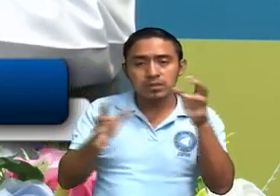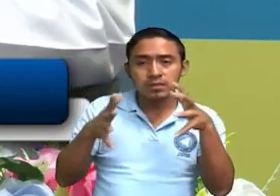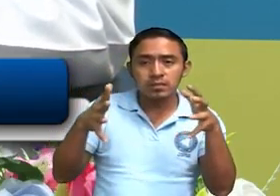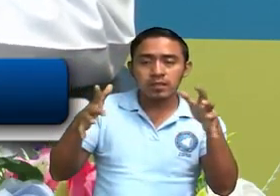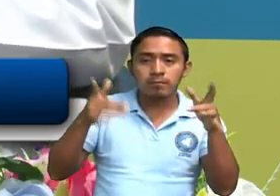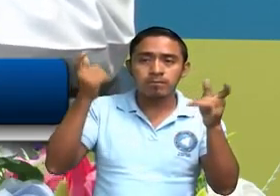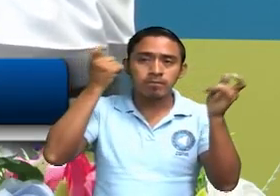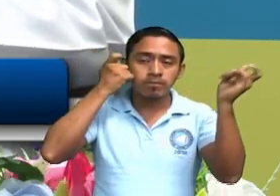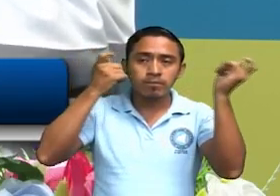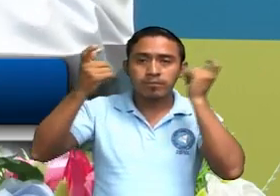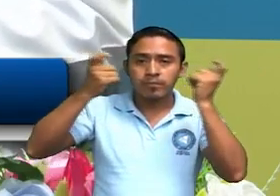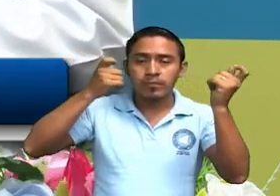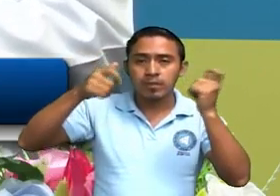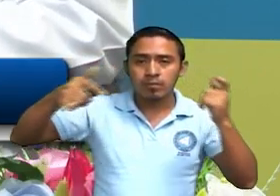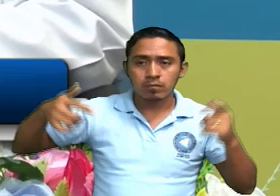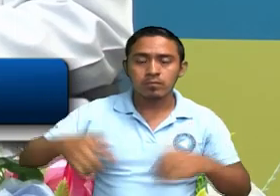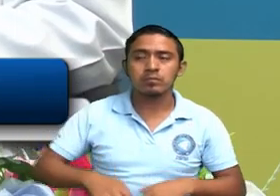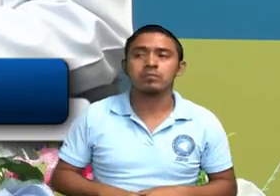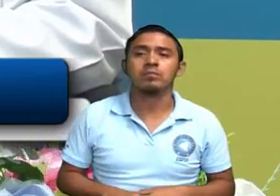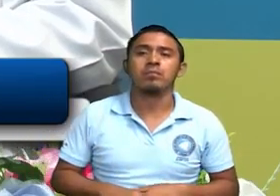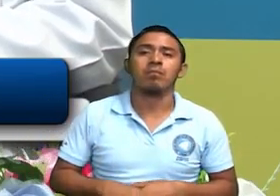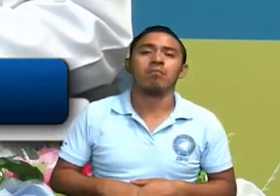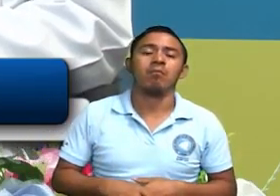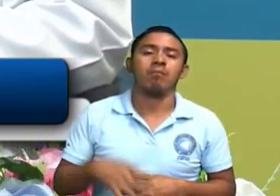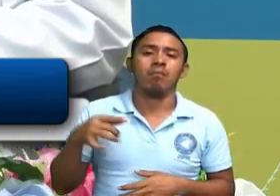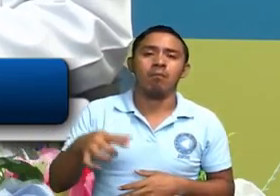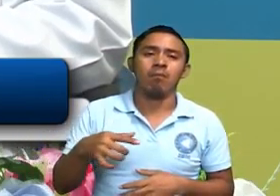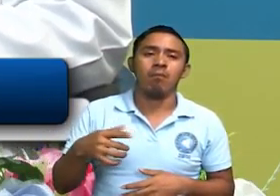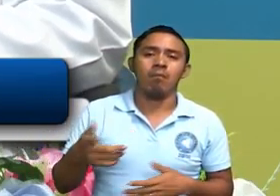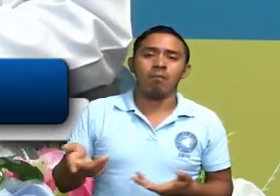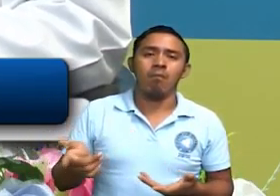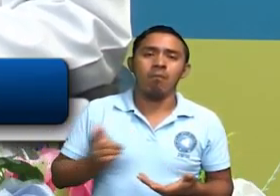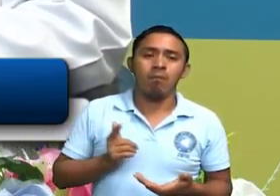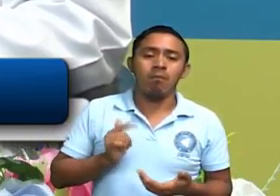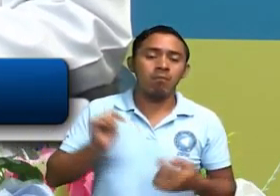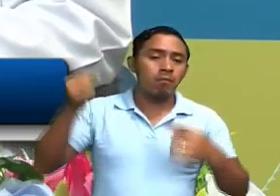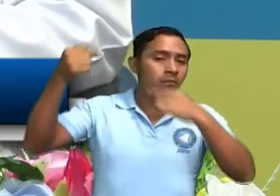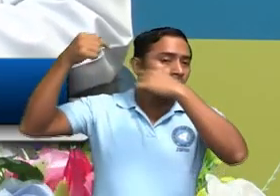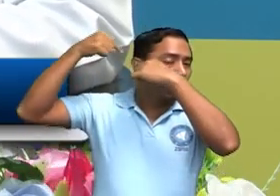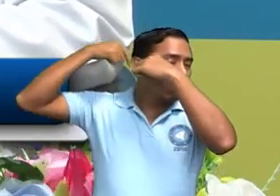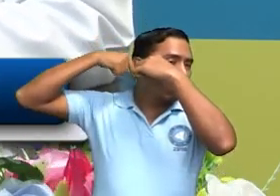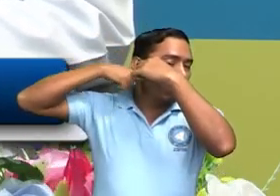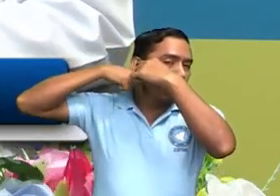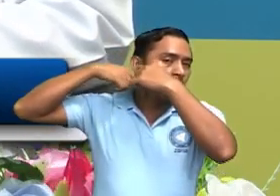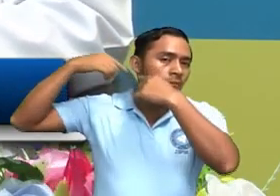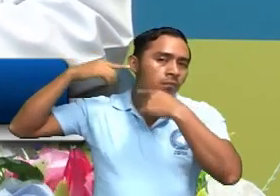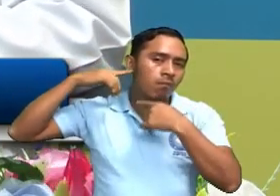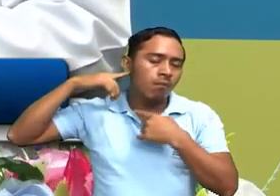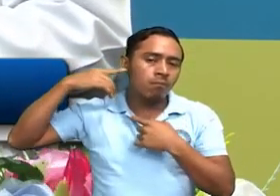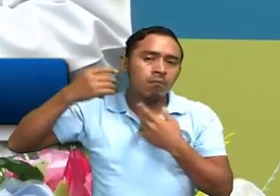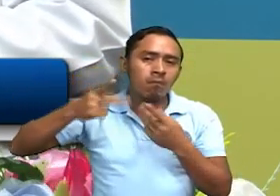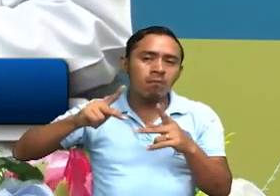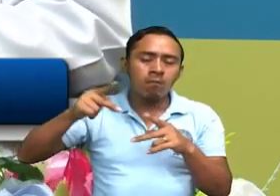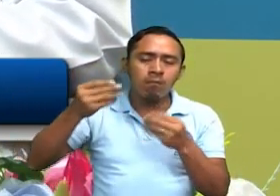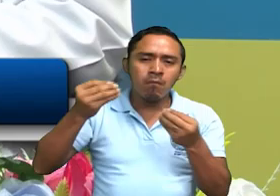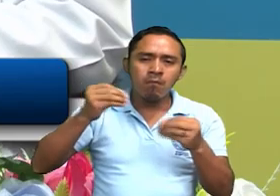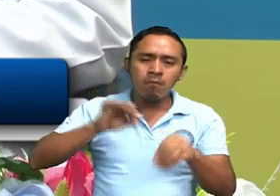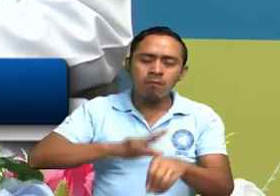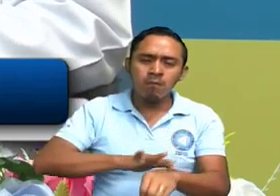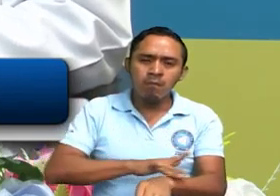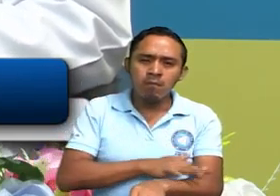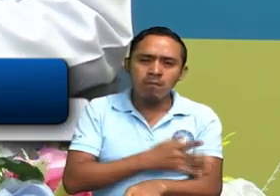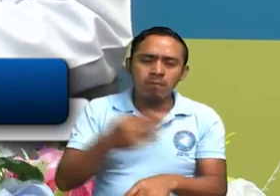Son terminaciones nerviosas que están en el oído interno, pero que son muy sensibles a